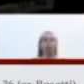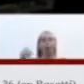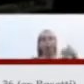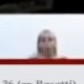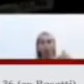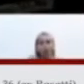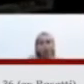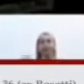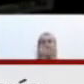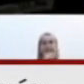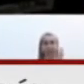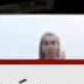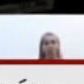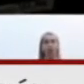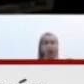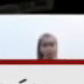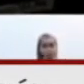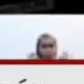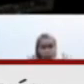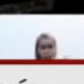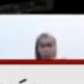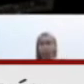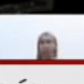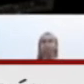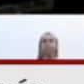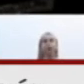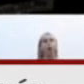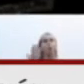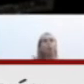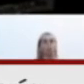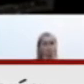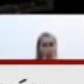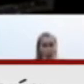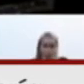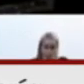lógicamente que si un médico tiene una, a través de una religión,